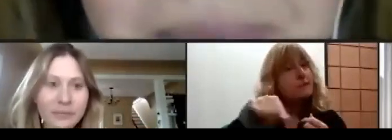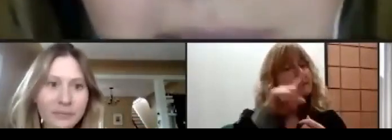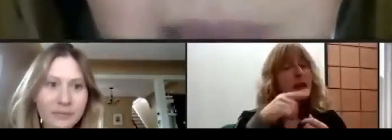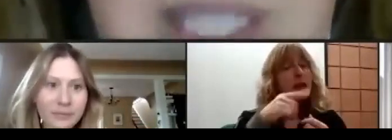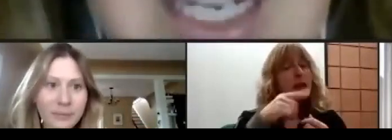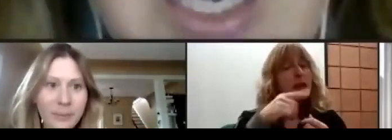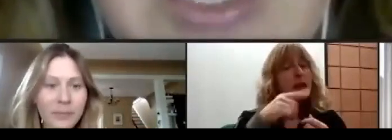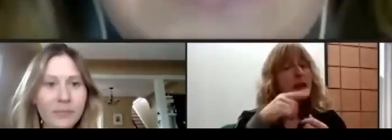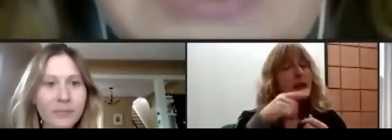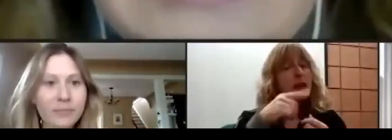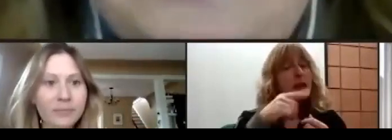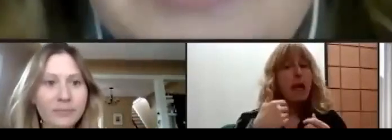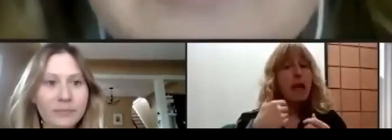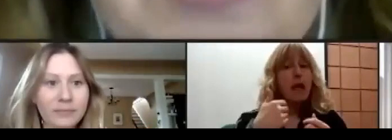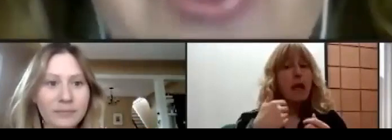ofelia